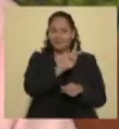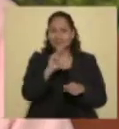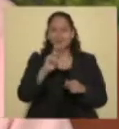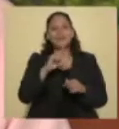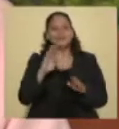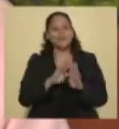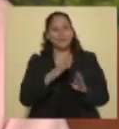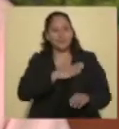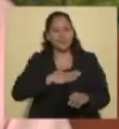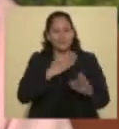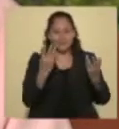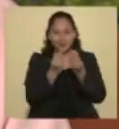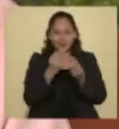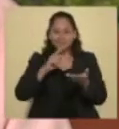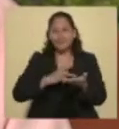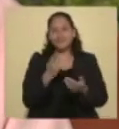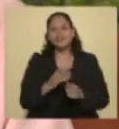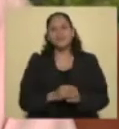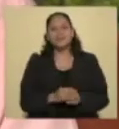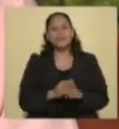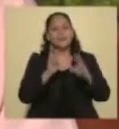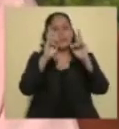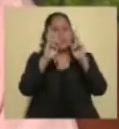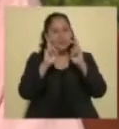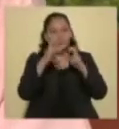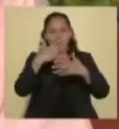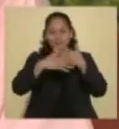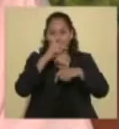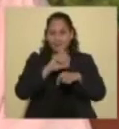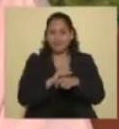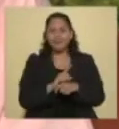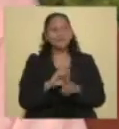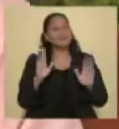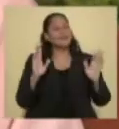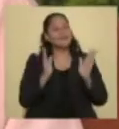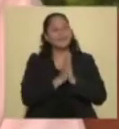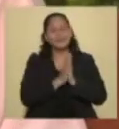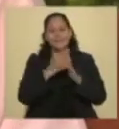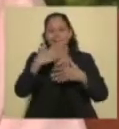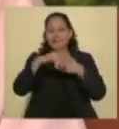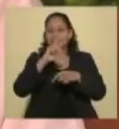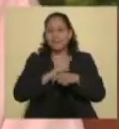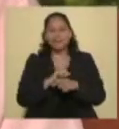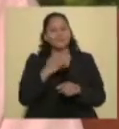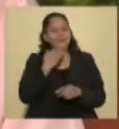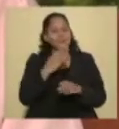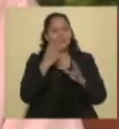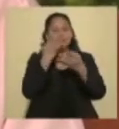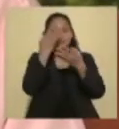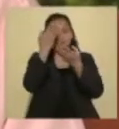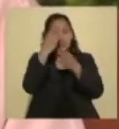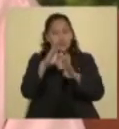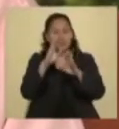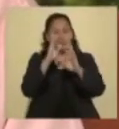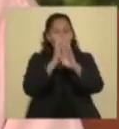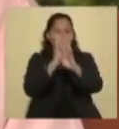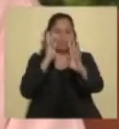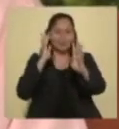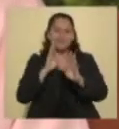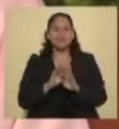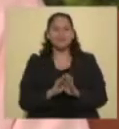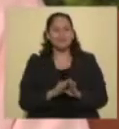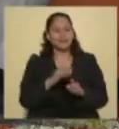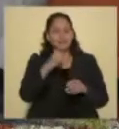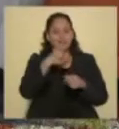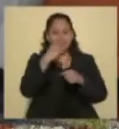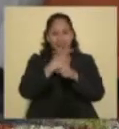Qué placer estar con ustedes. El tema. Quincena, finalmente. Sí, bendita quincena del banco. Ahorita quincena. Va a estar unas filas buenas. La primera quincena del año